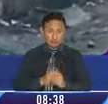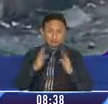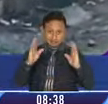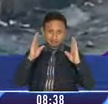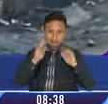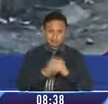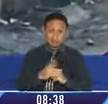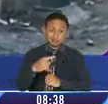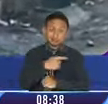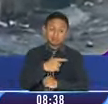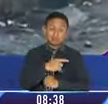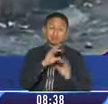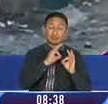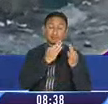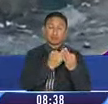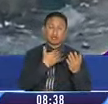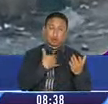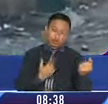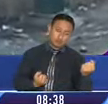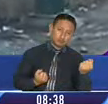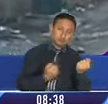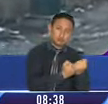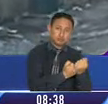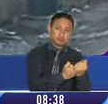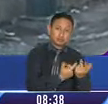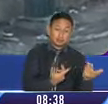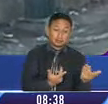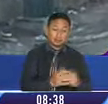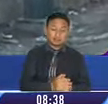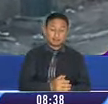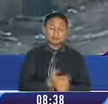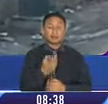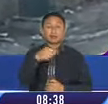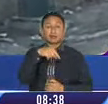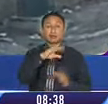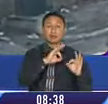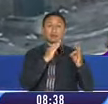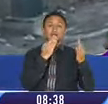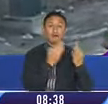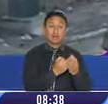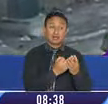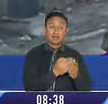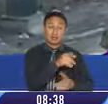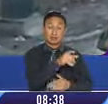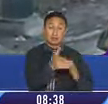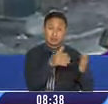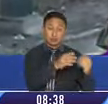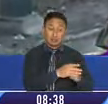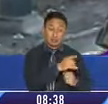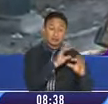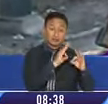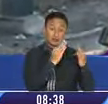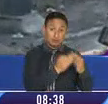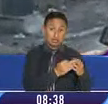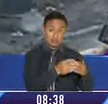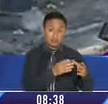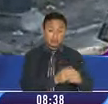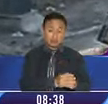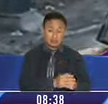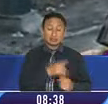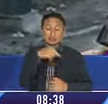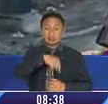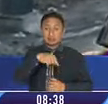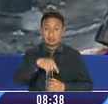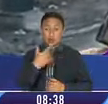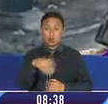va a colaborar a estas personas que, bueno, también el círculo familiar del fallecido se encuentra en